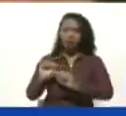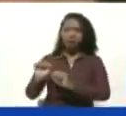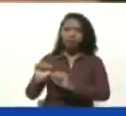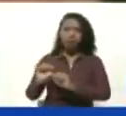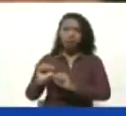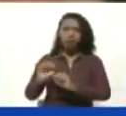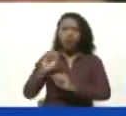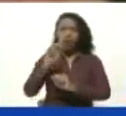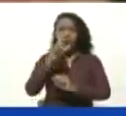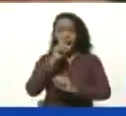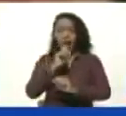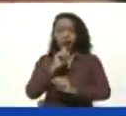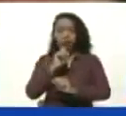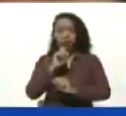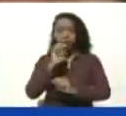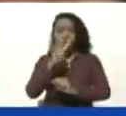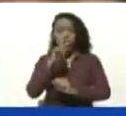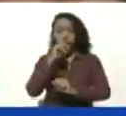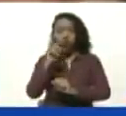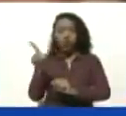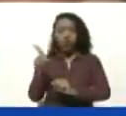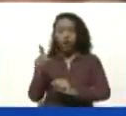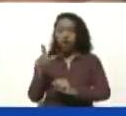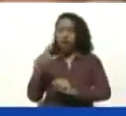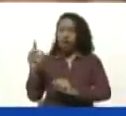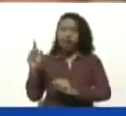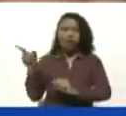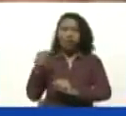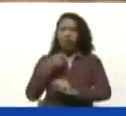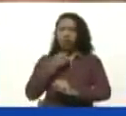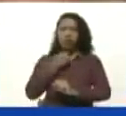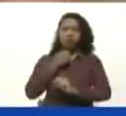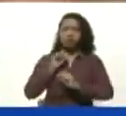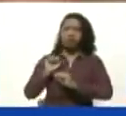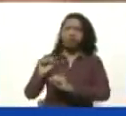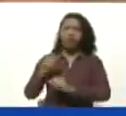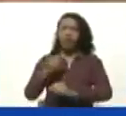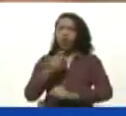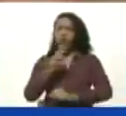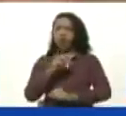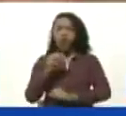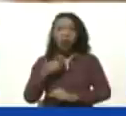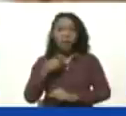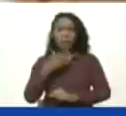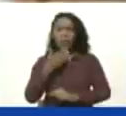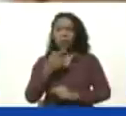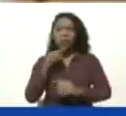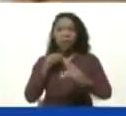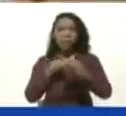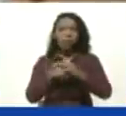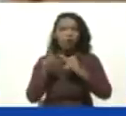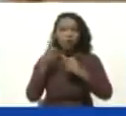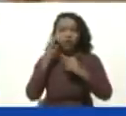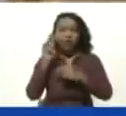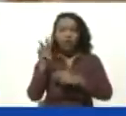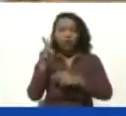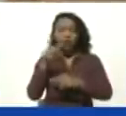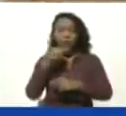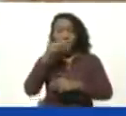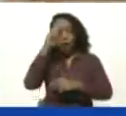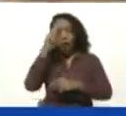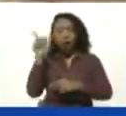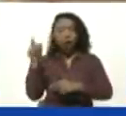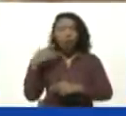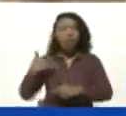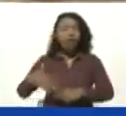2 años y 4 años. Las declararon persona no grata, no le permitieron entrar a Cabo Verde para que vieran a su padre, un